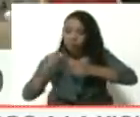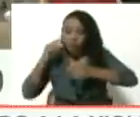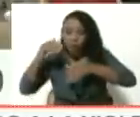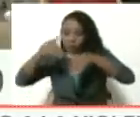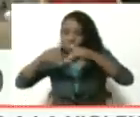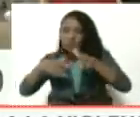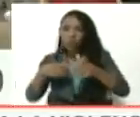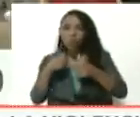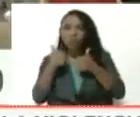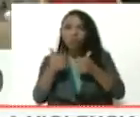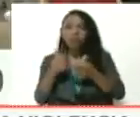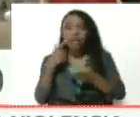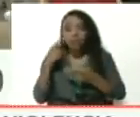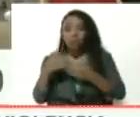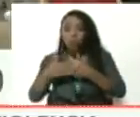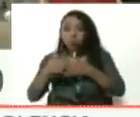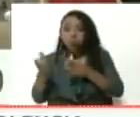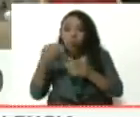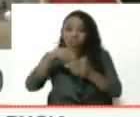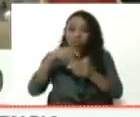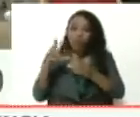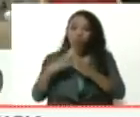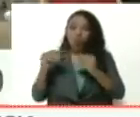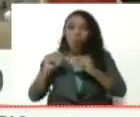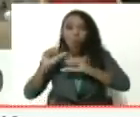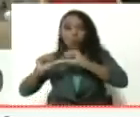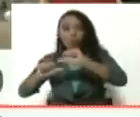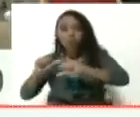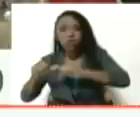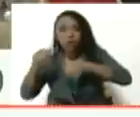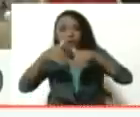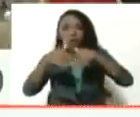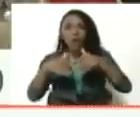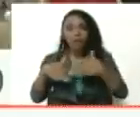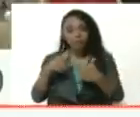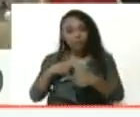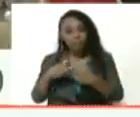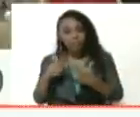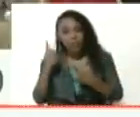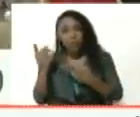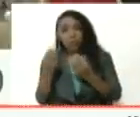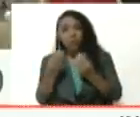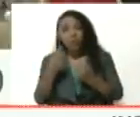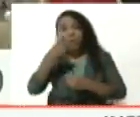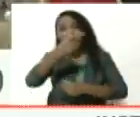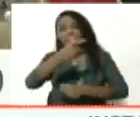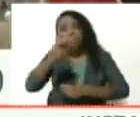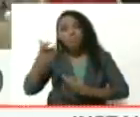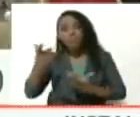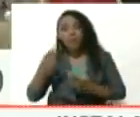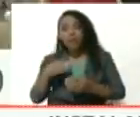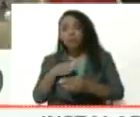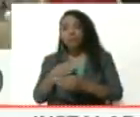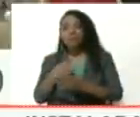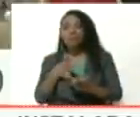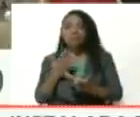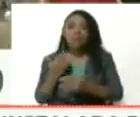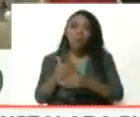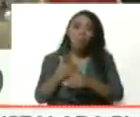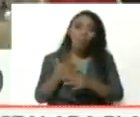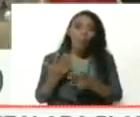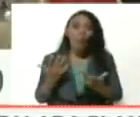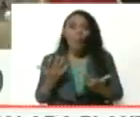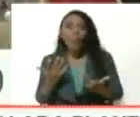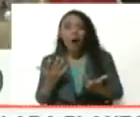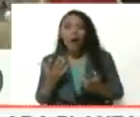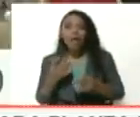damos cabida a todos los procesos electorales. Entonces, muchas personas han estado en